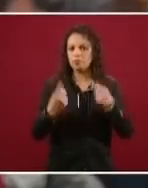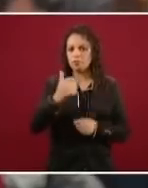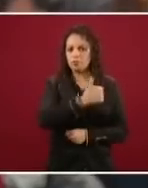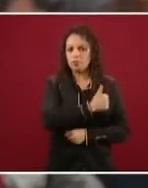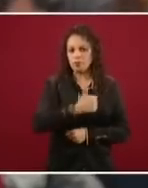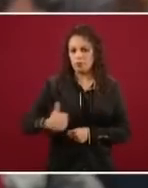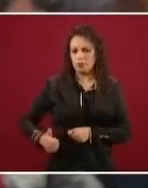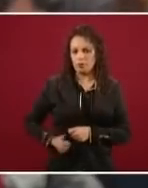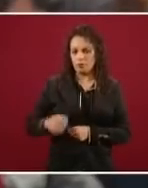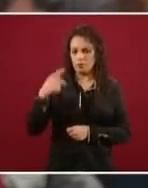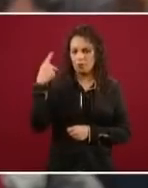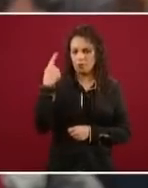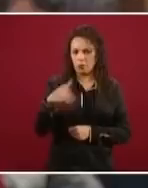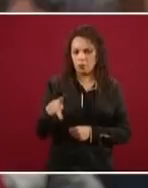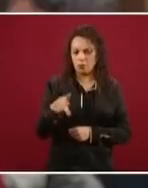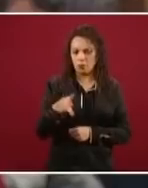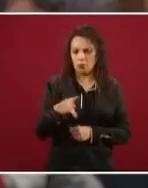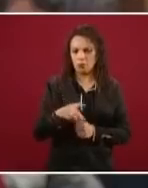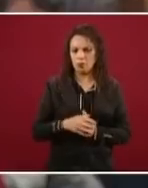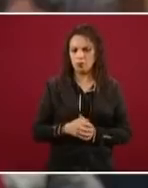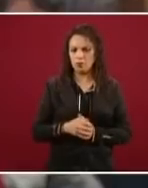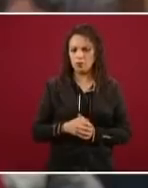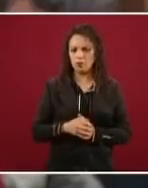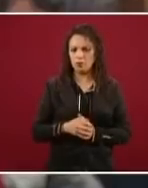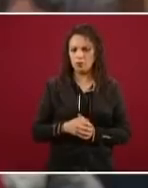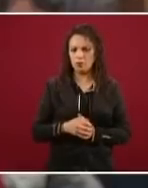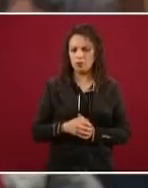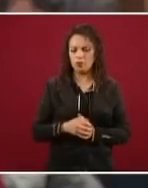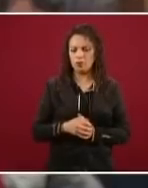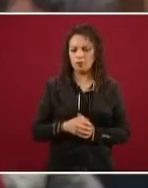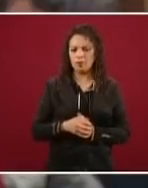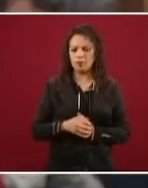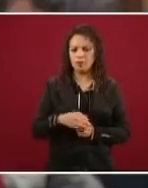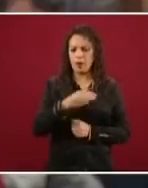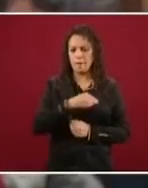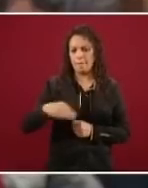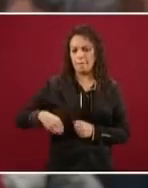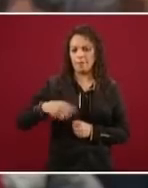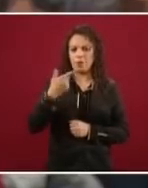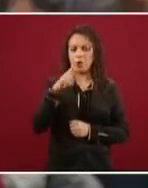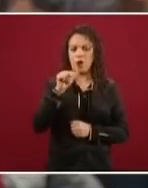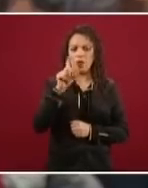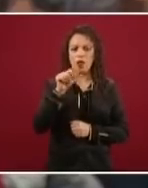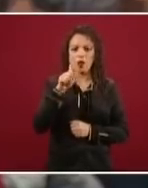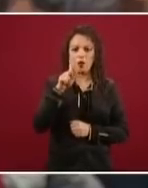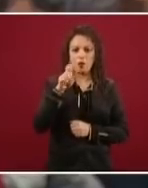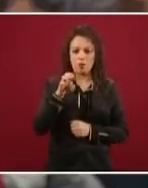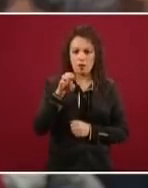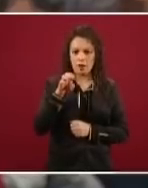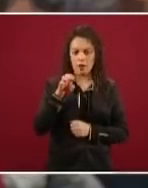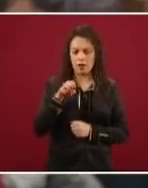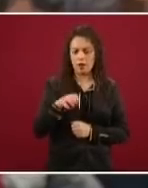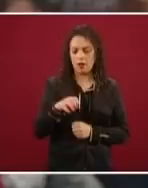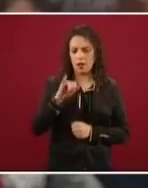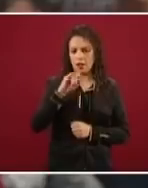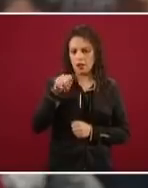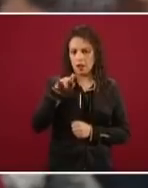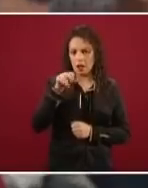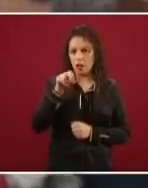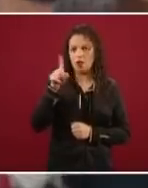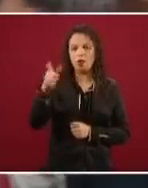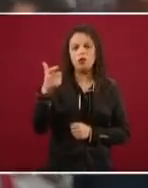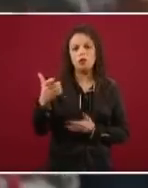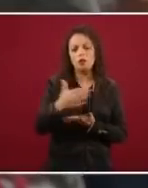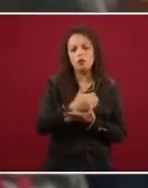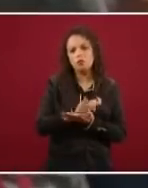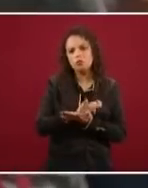centro de la presidenta municipal guadalupe de la cruz izquierdo gana 168 mil